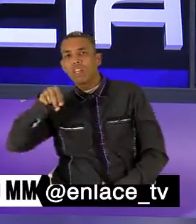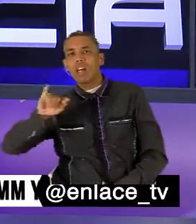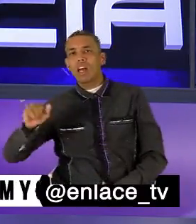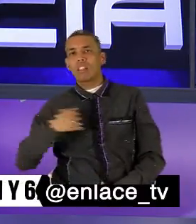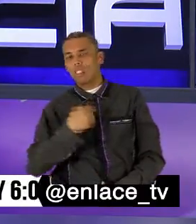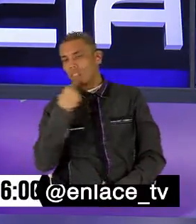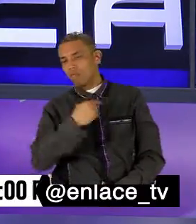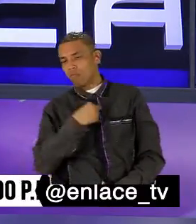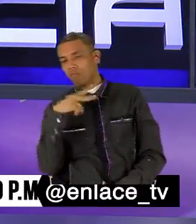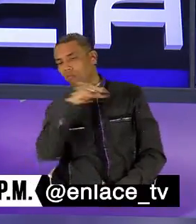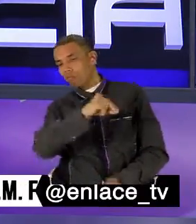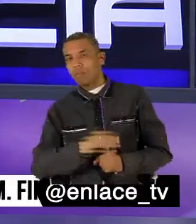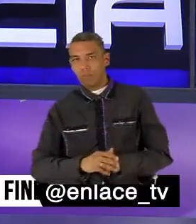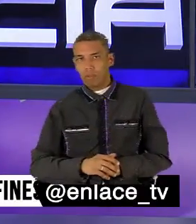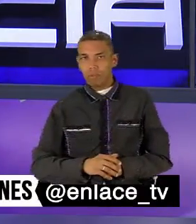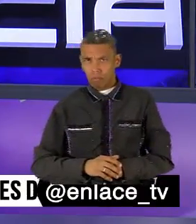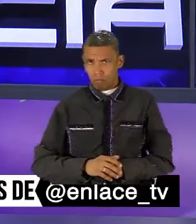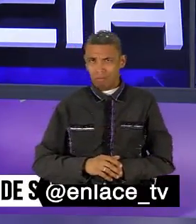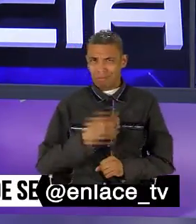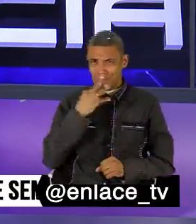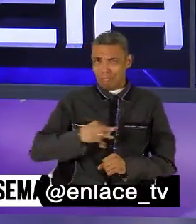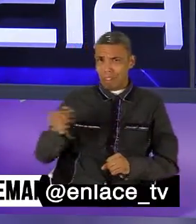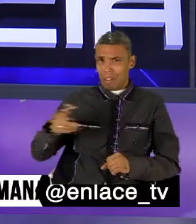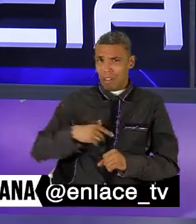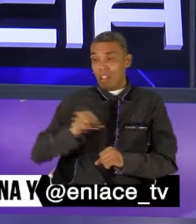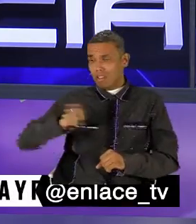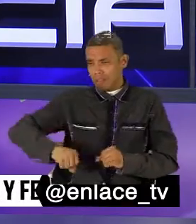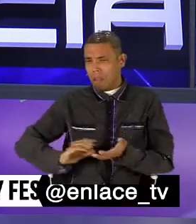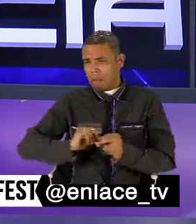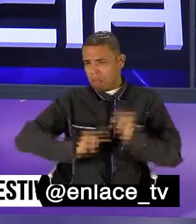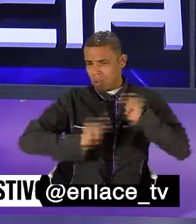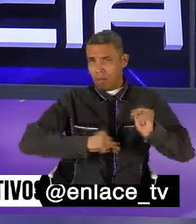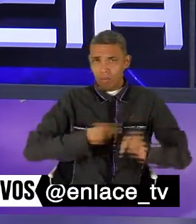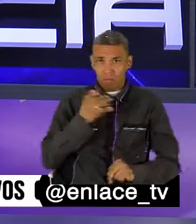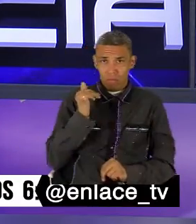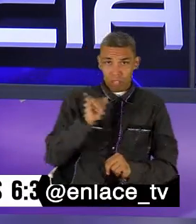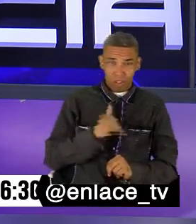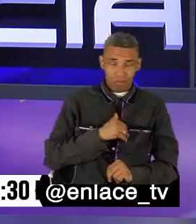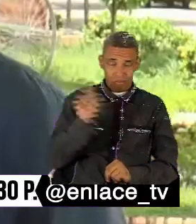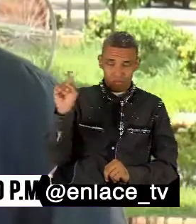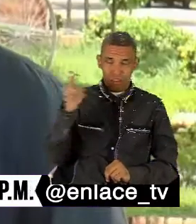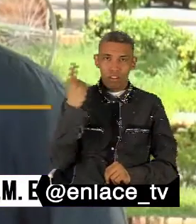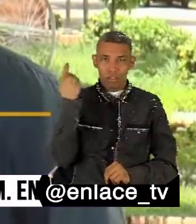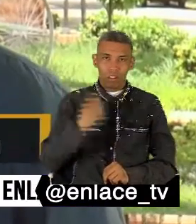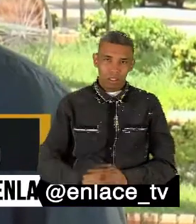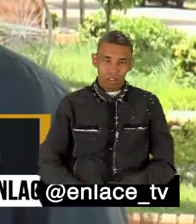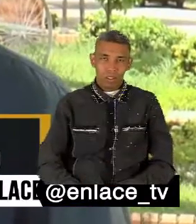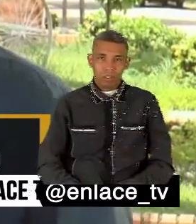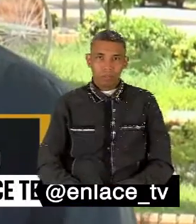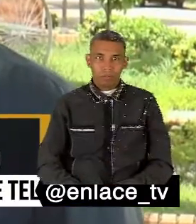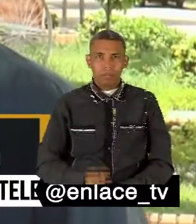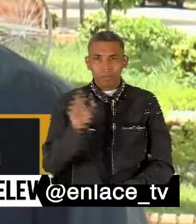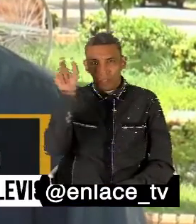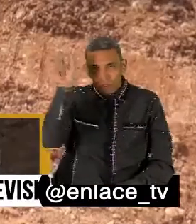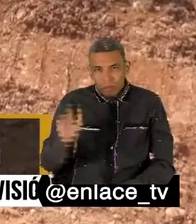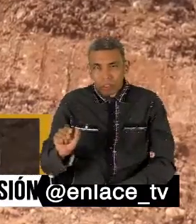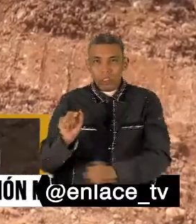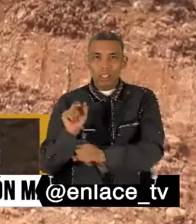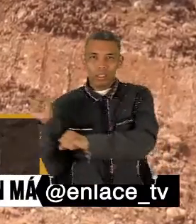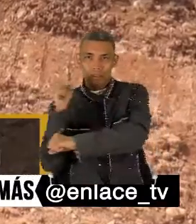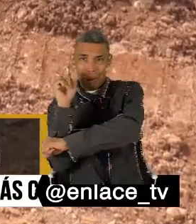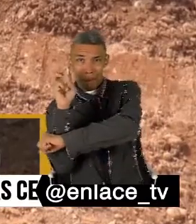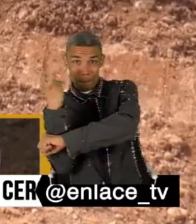niegan que la ANI haya dado autorización para tal fin al contratista. Este veedor ciudadano de las obras del